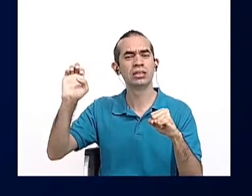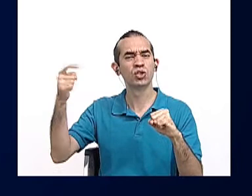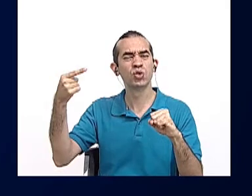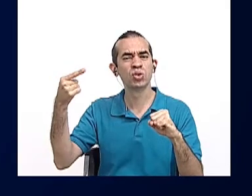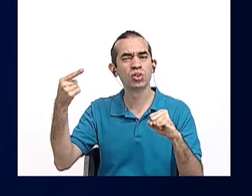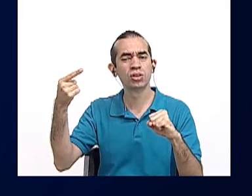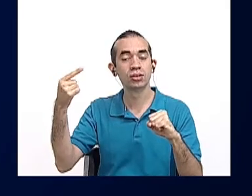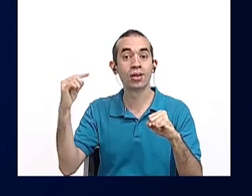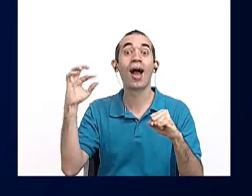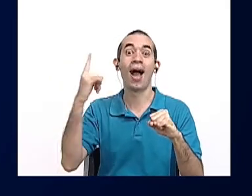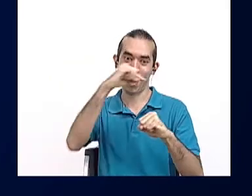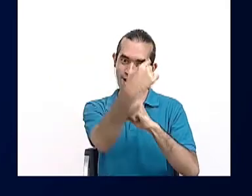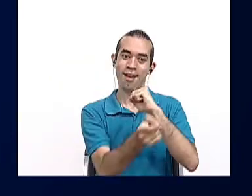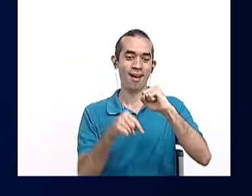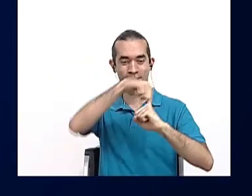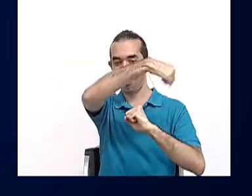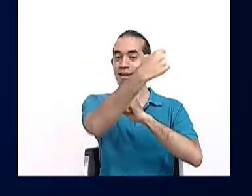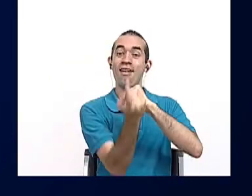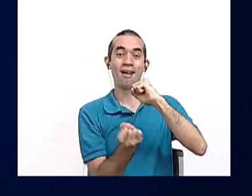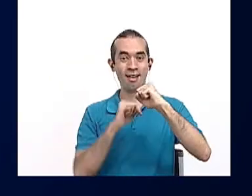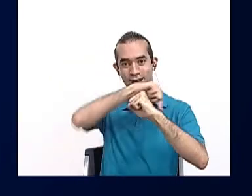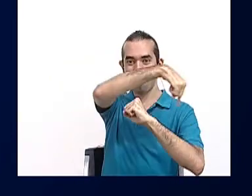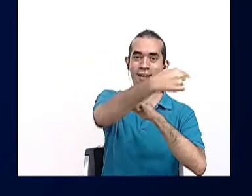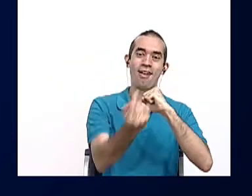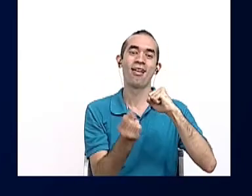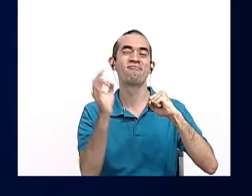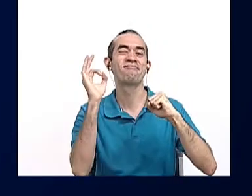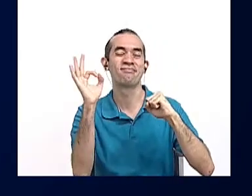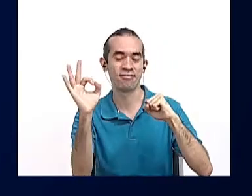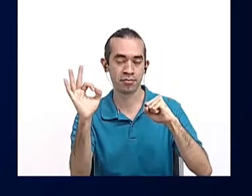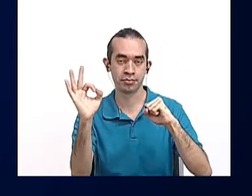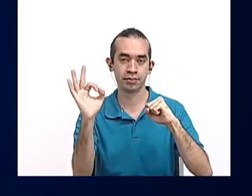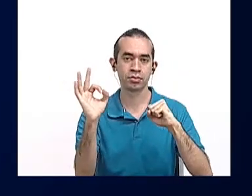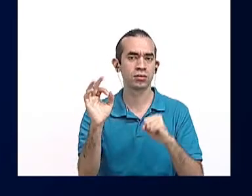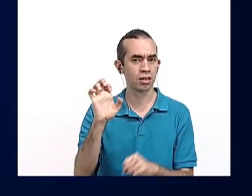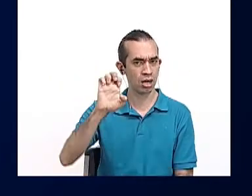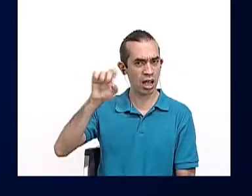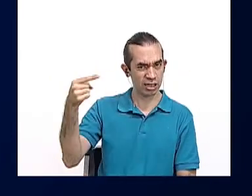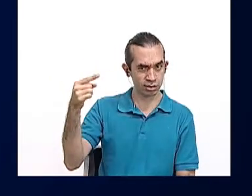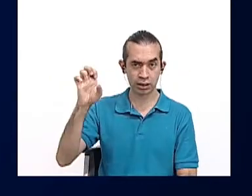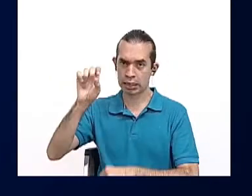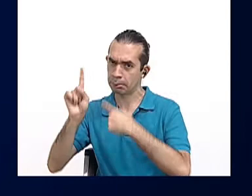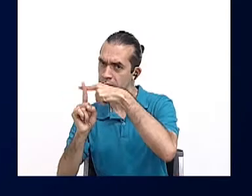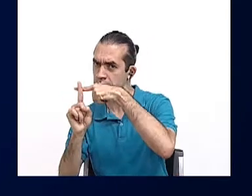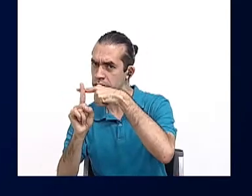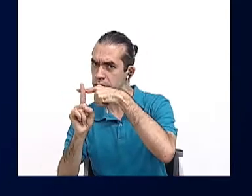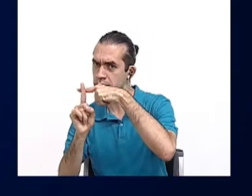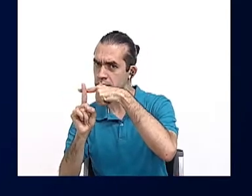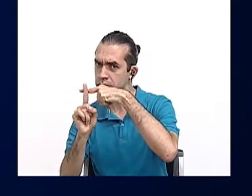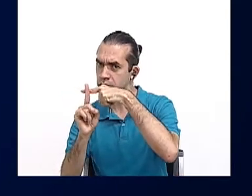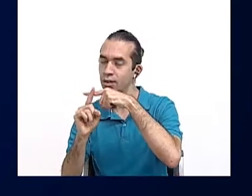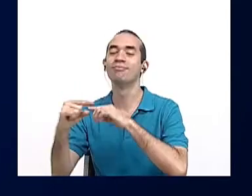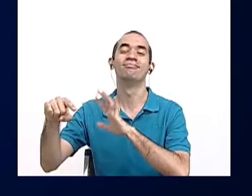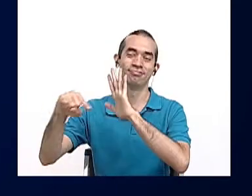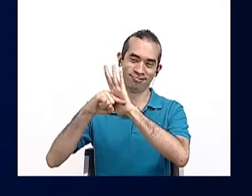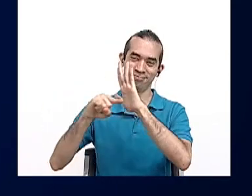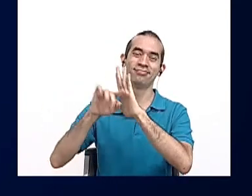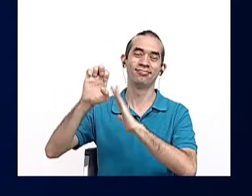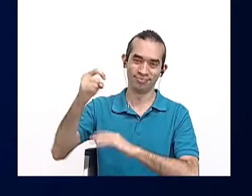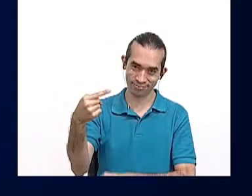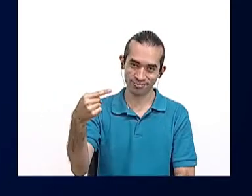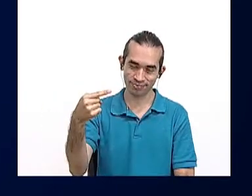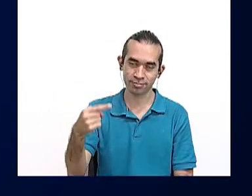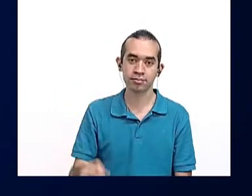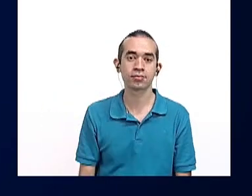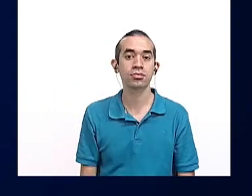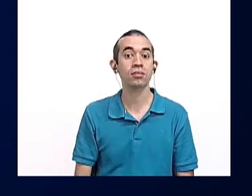electrones? Girando alrededor del núcleo. Muy bien. ¿Y cuál es la carga eléctrica del electrón? Negativa. Esto